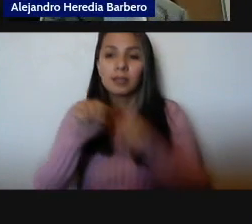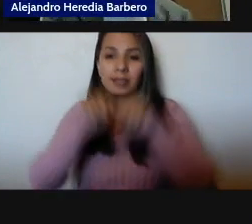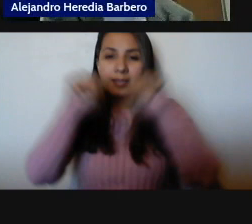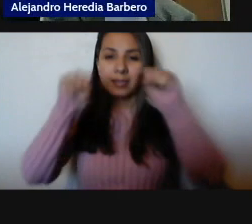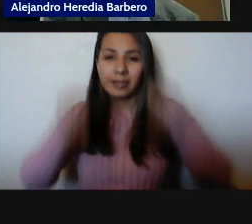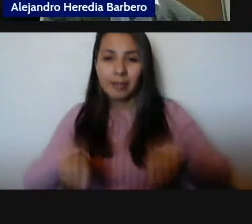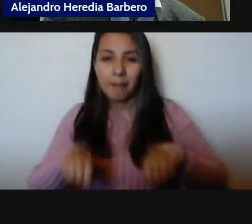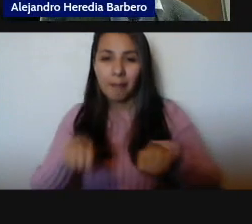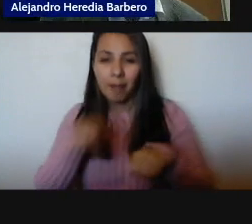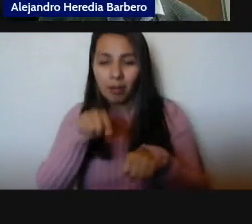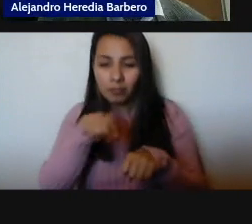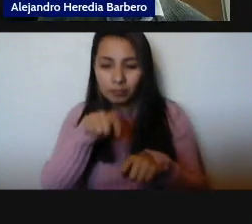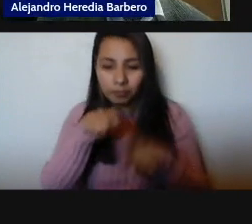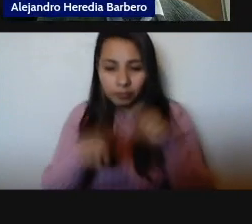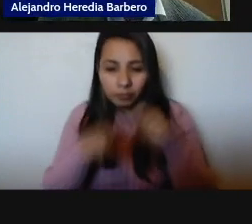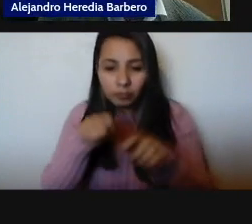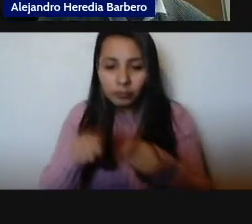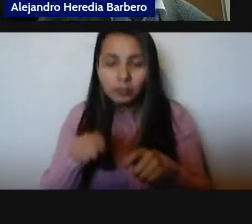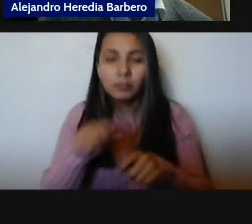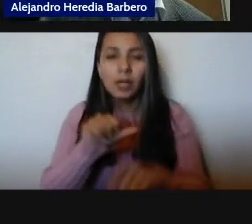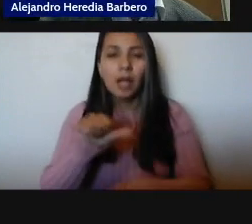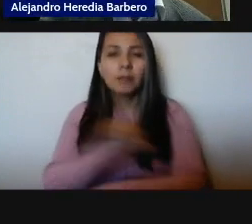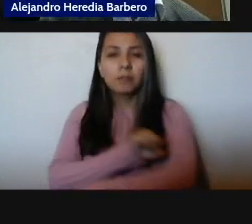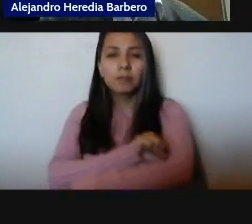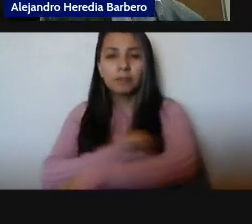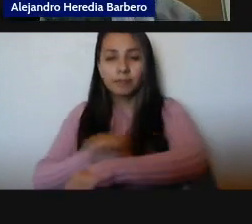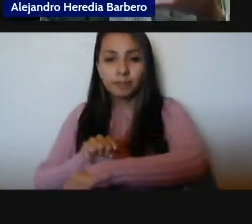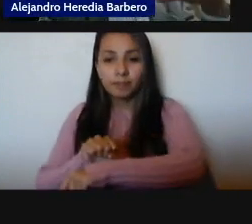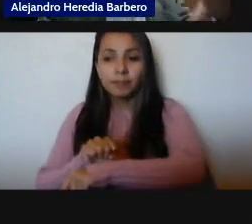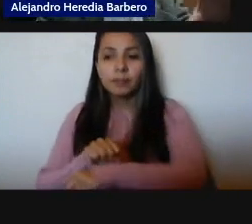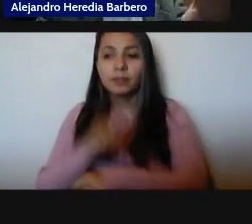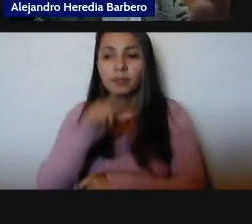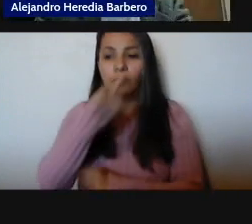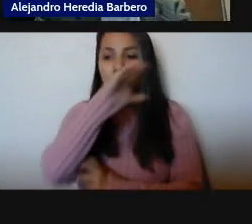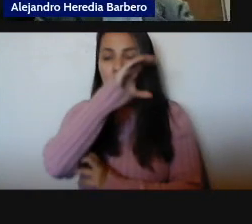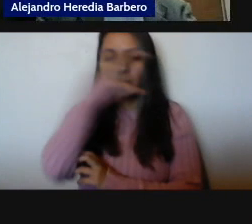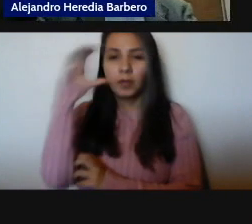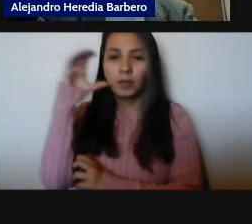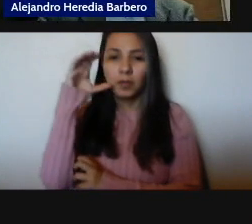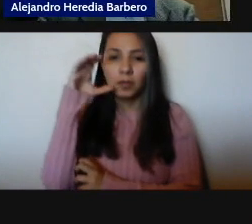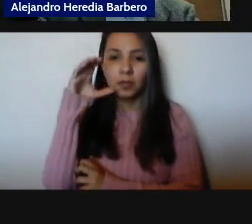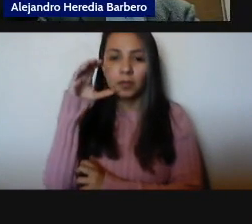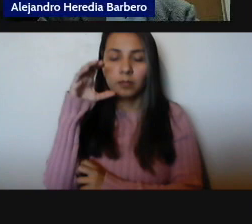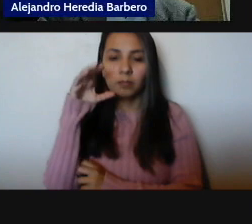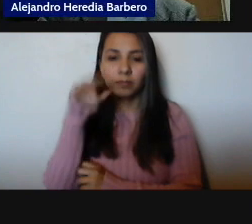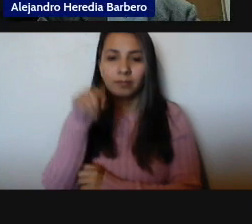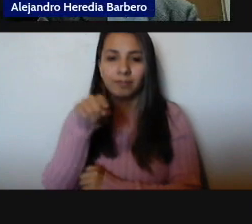partir de sistemas con menor complejidad. Aquí